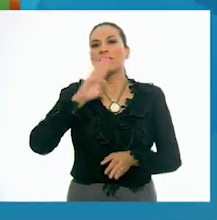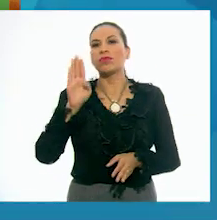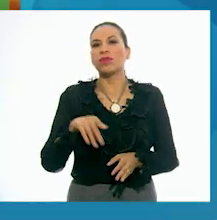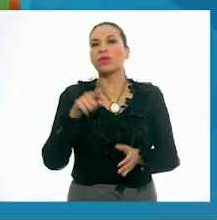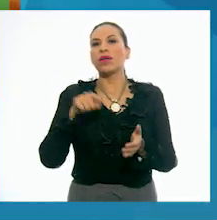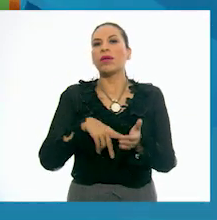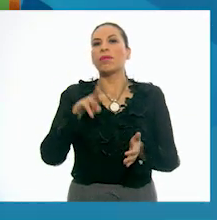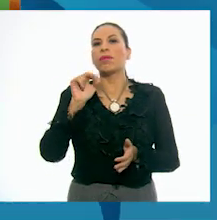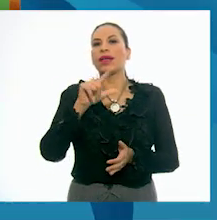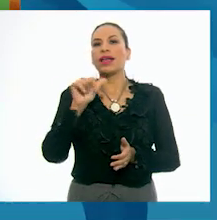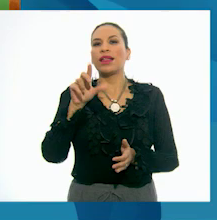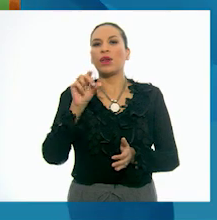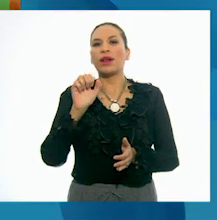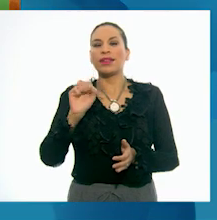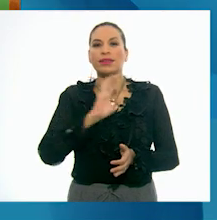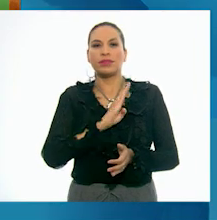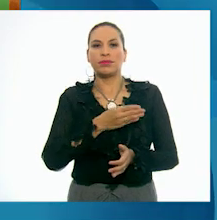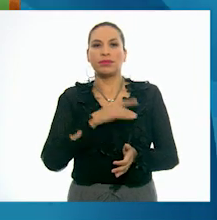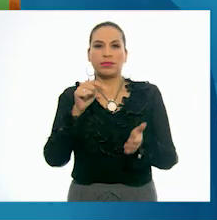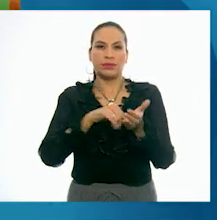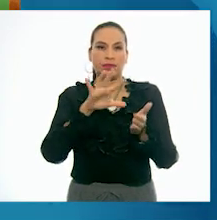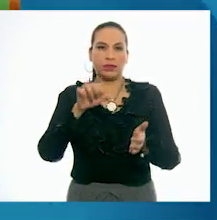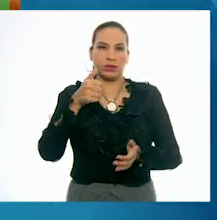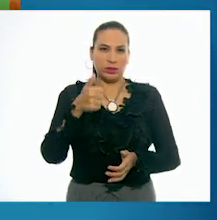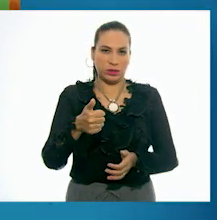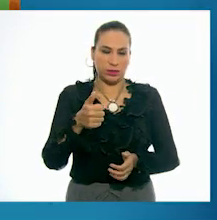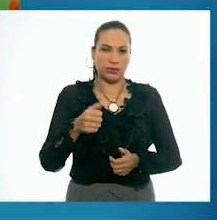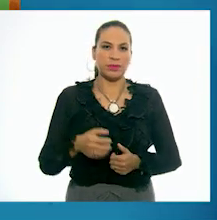en Valladolid, España, en 1506.